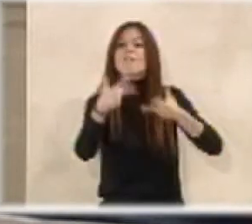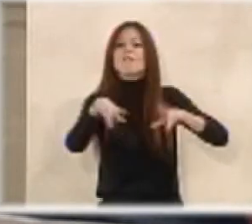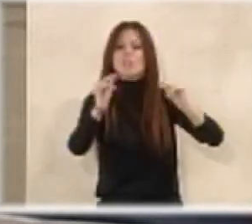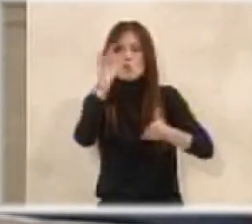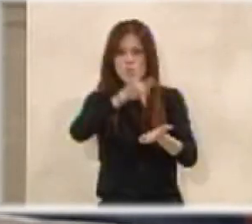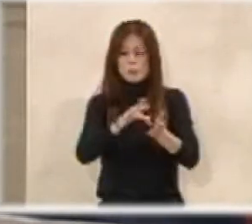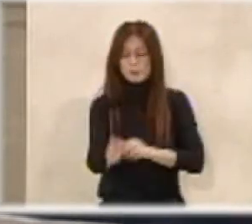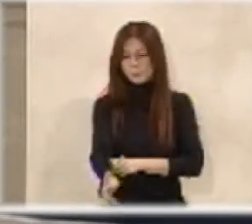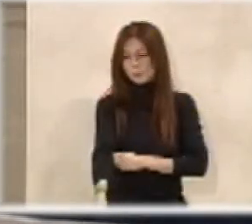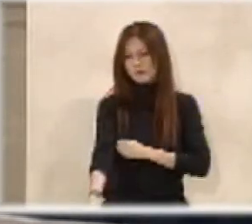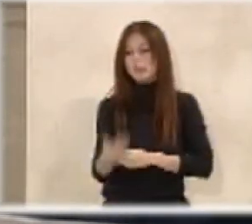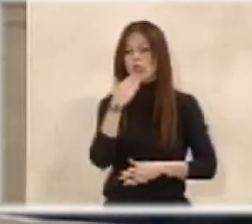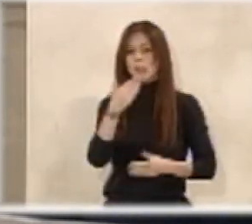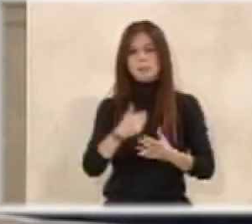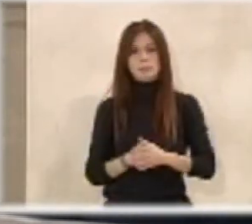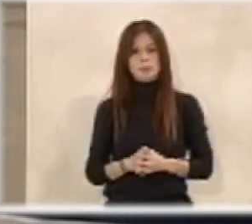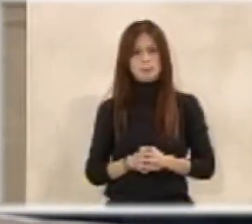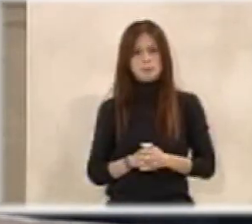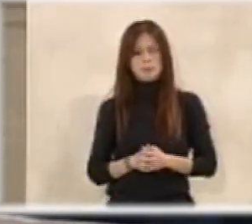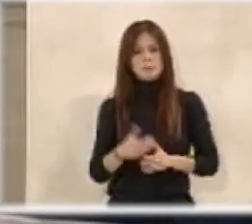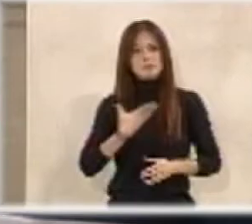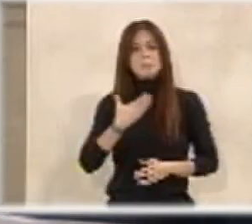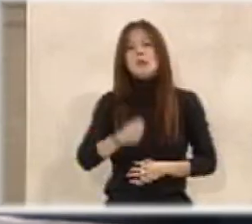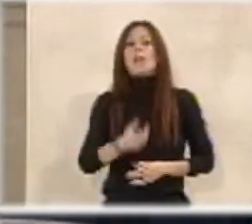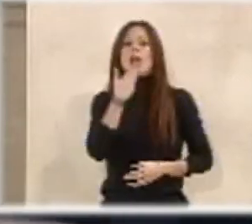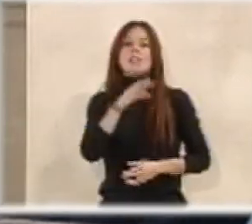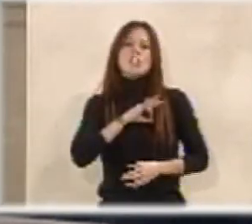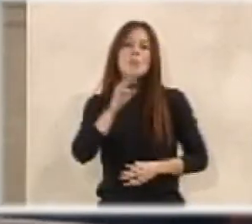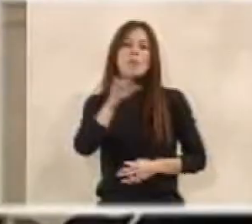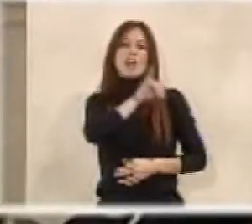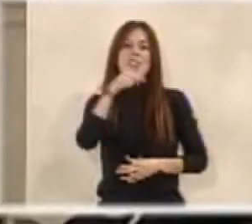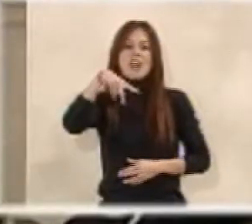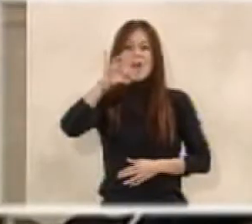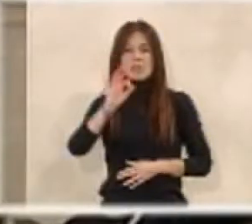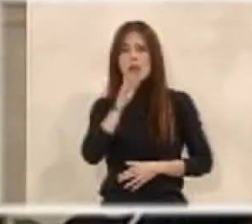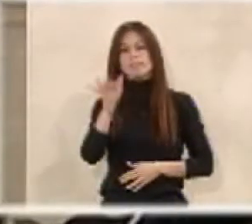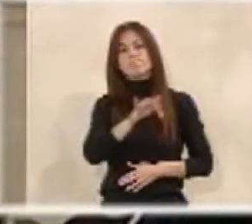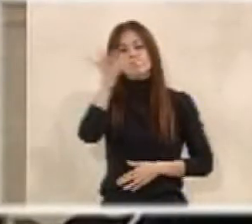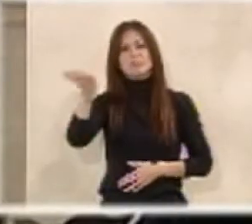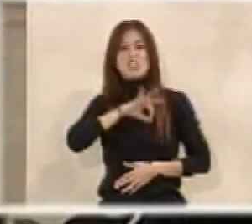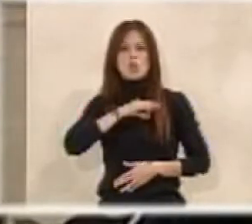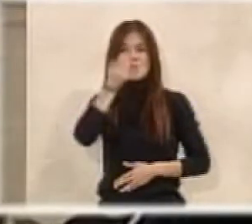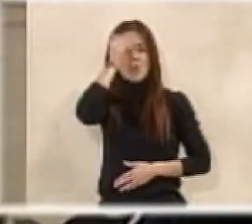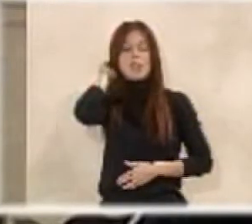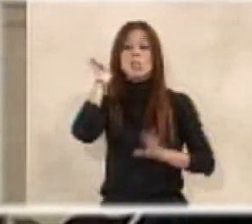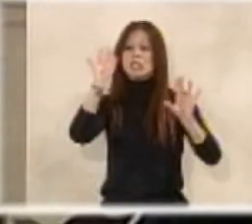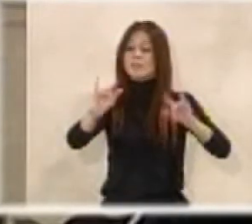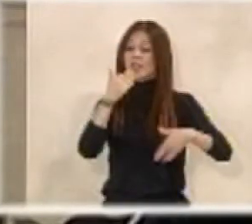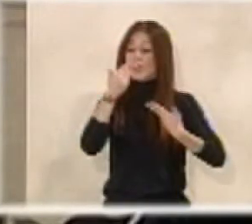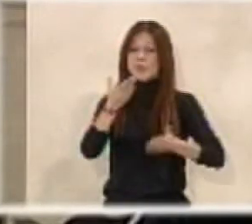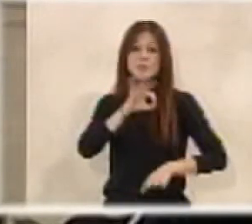de una entidad de conservación. Muchas gracias. Muchas gracias, señor Pérez Nava. ¿Alguno, señor Cazorla? Sí, muchas gracias, señor